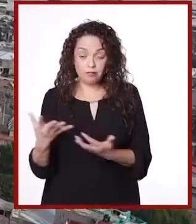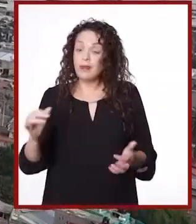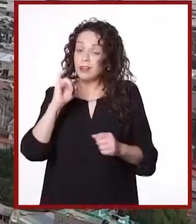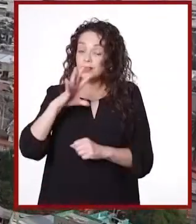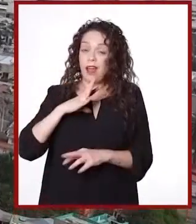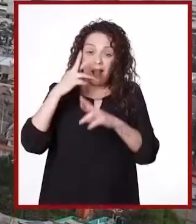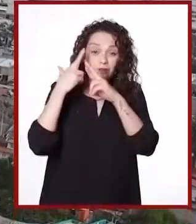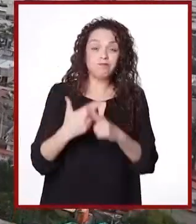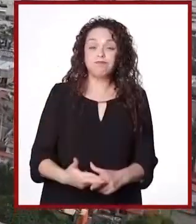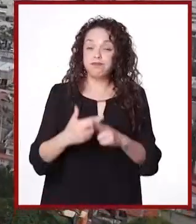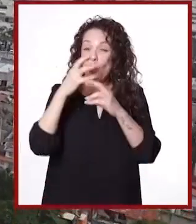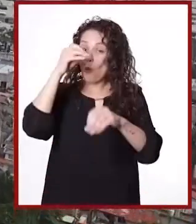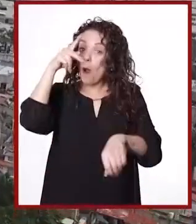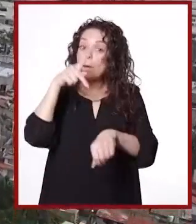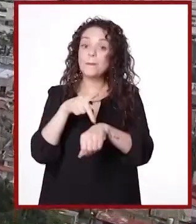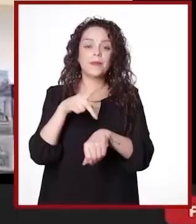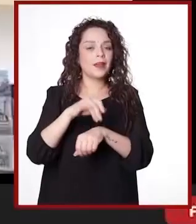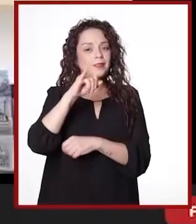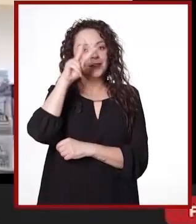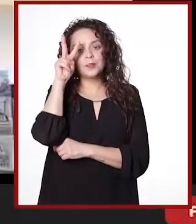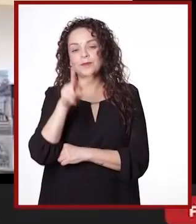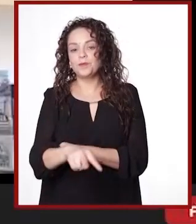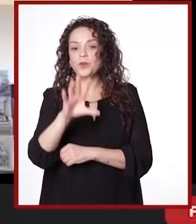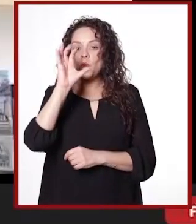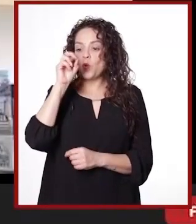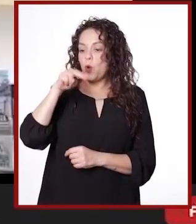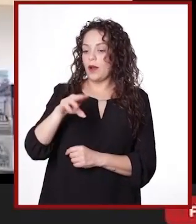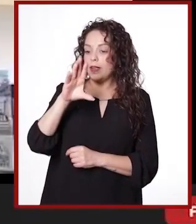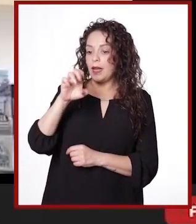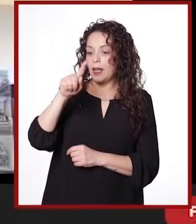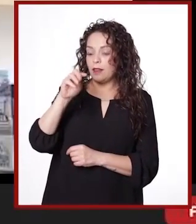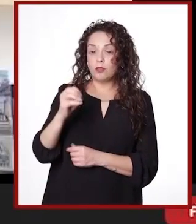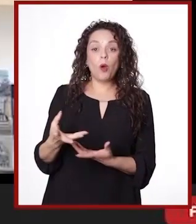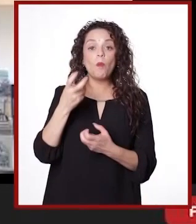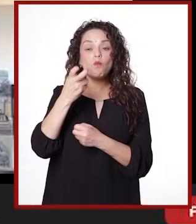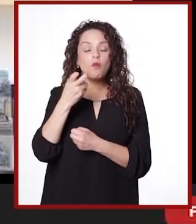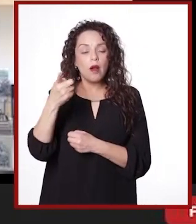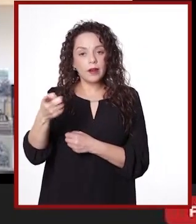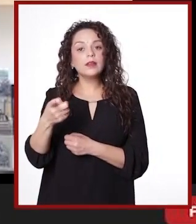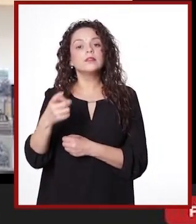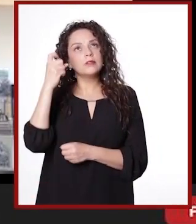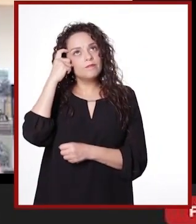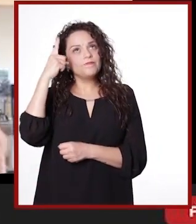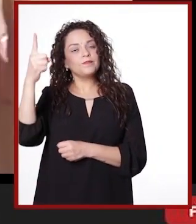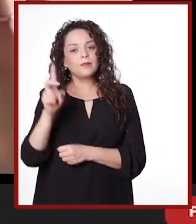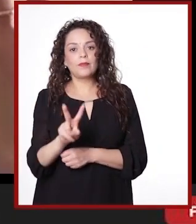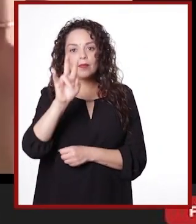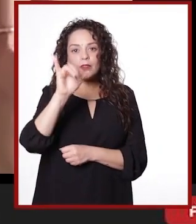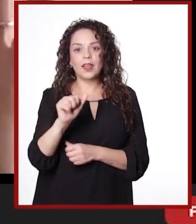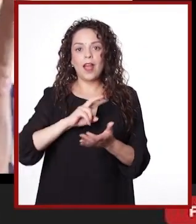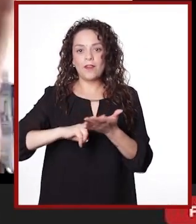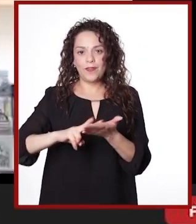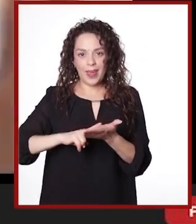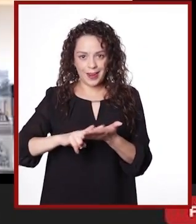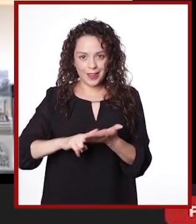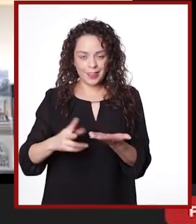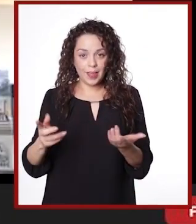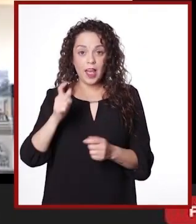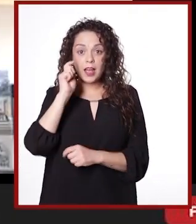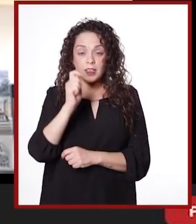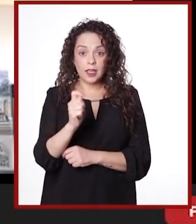muchísimo. Y entonces ese es el origen de Vía Verde, que son transformar como